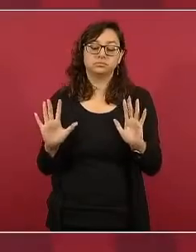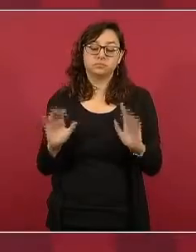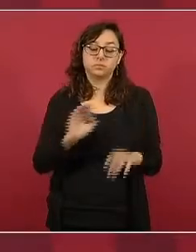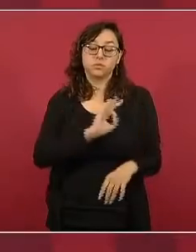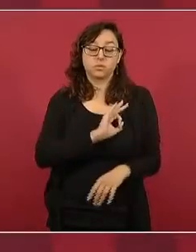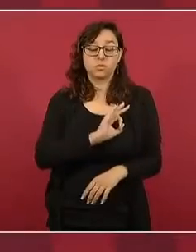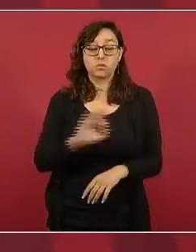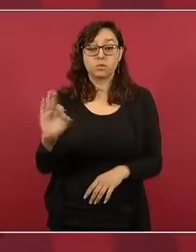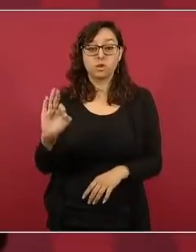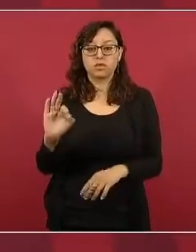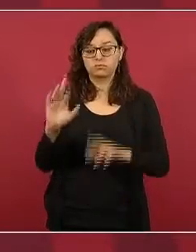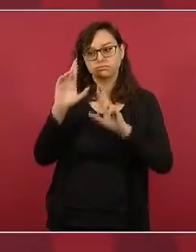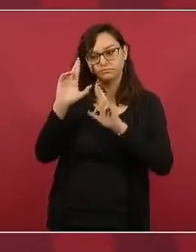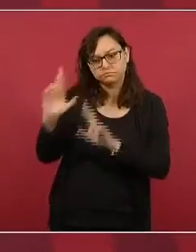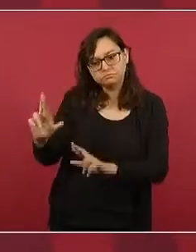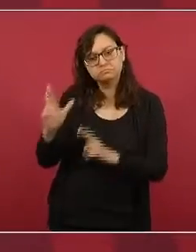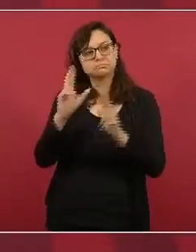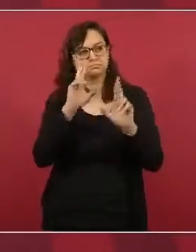Y